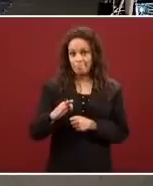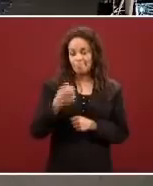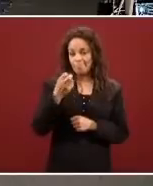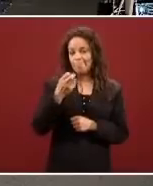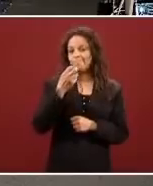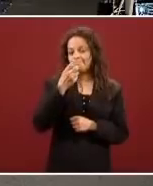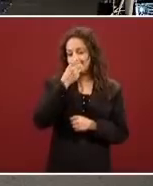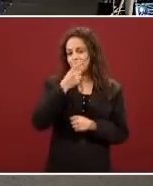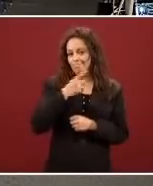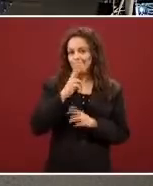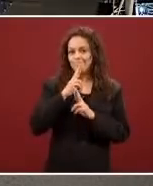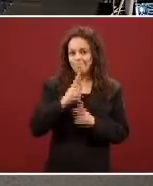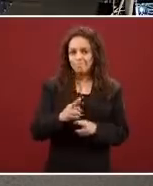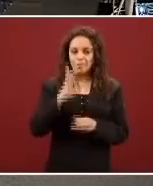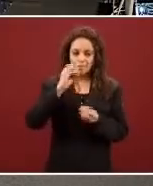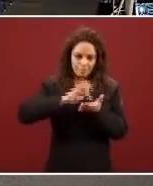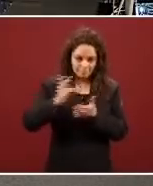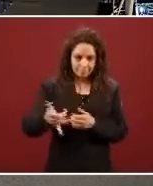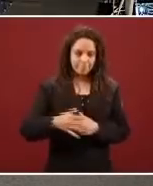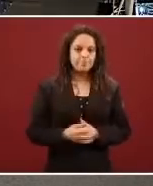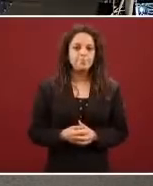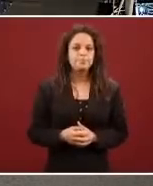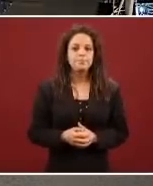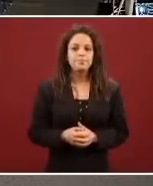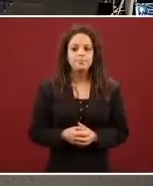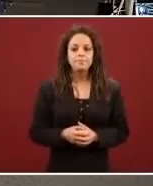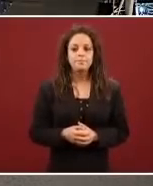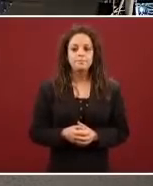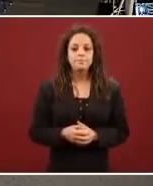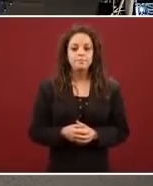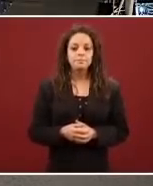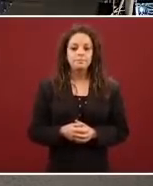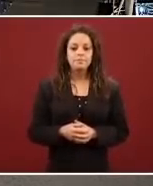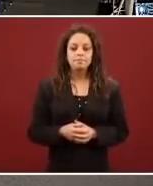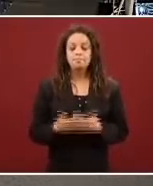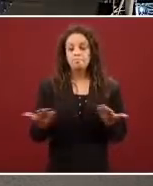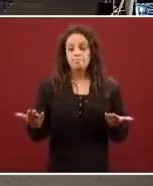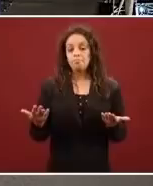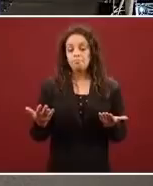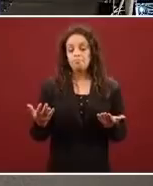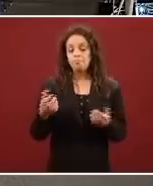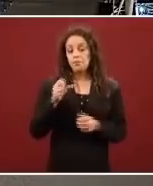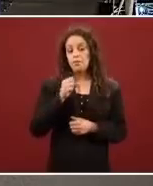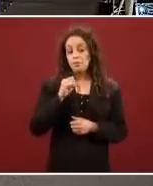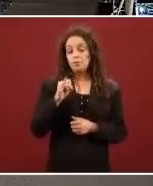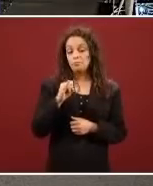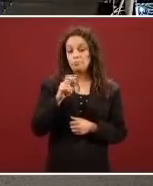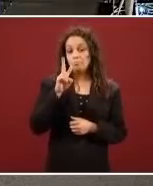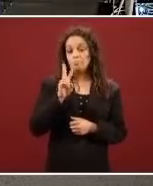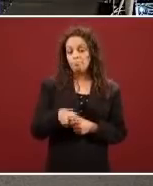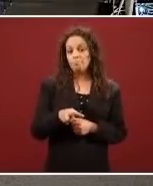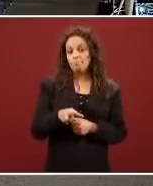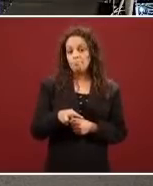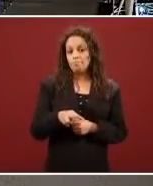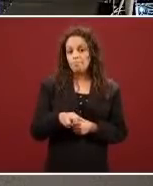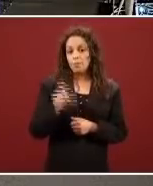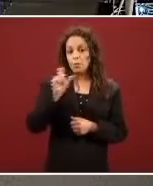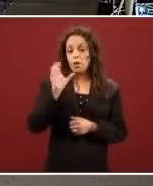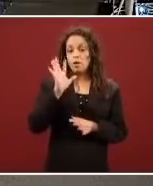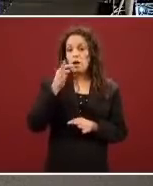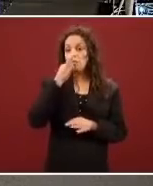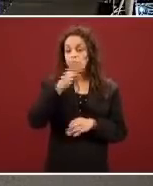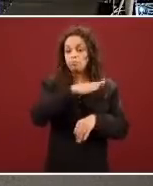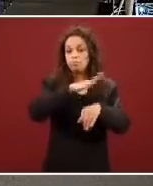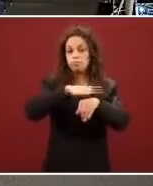Gracias. Bueno, empezamos con la sana distancia. Efectivamente, desde que anunciamos la Jornada Nacional de